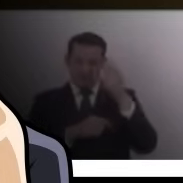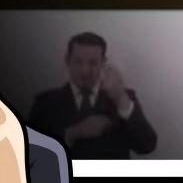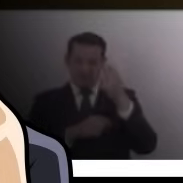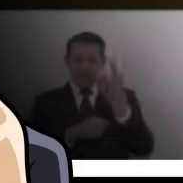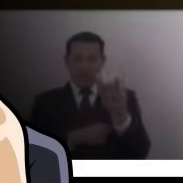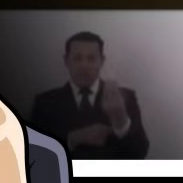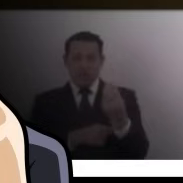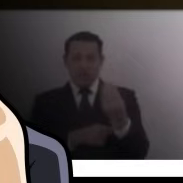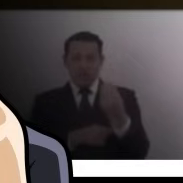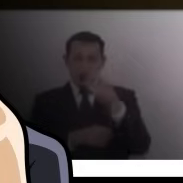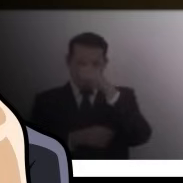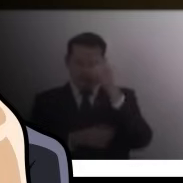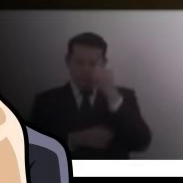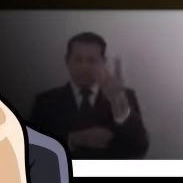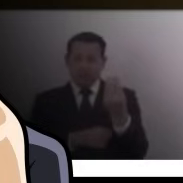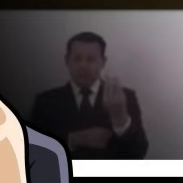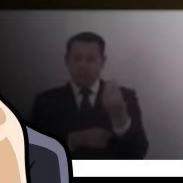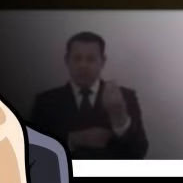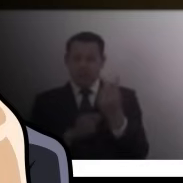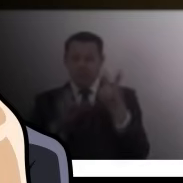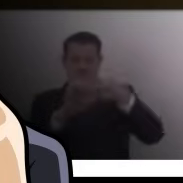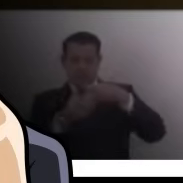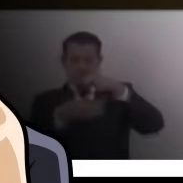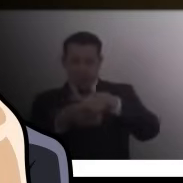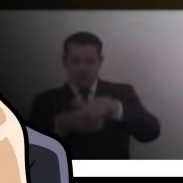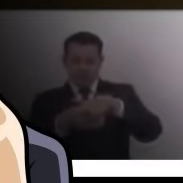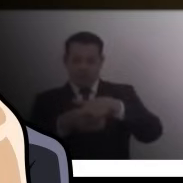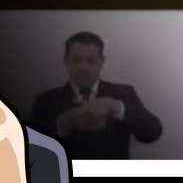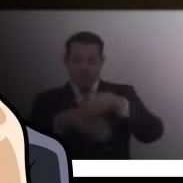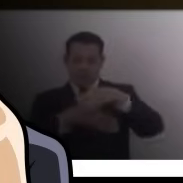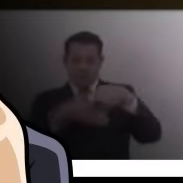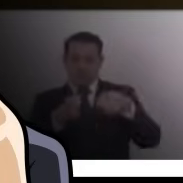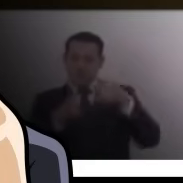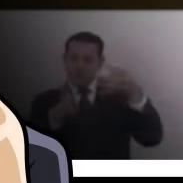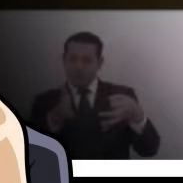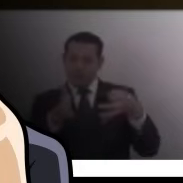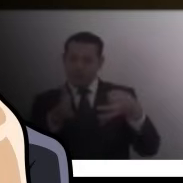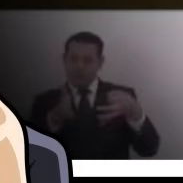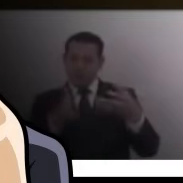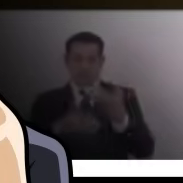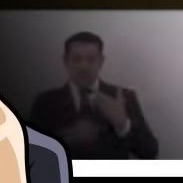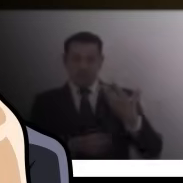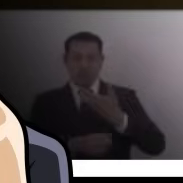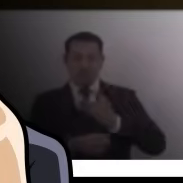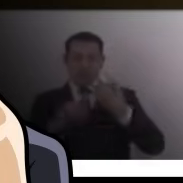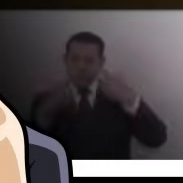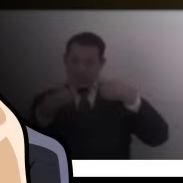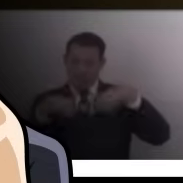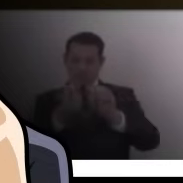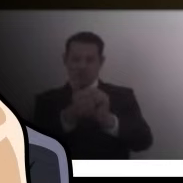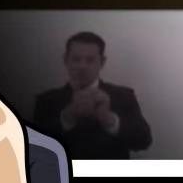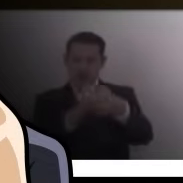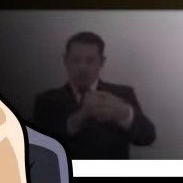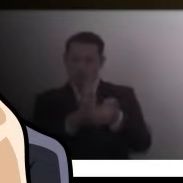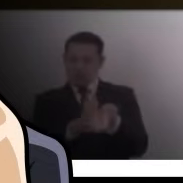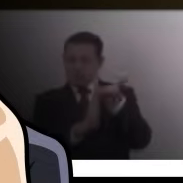esa cobardía en la que tenían sumergido a este órgano de Estado. Nosotros vamos a seguir